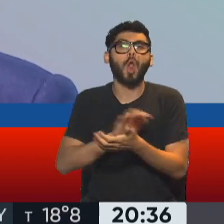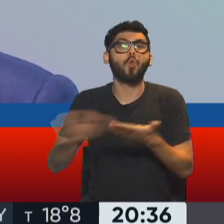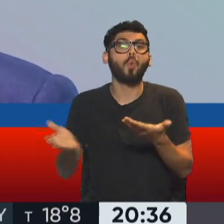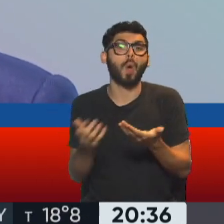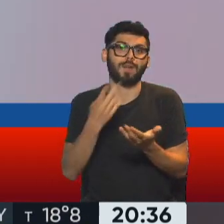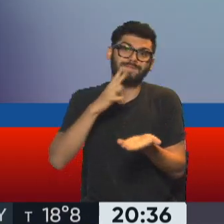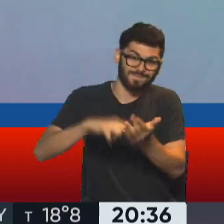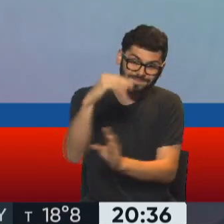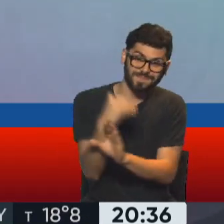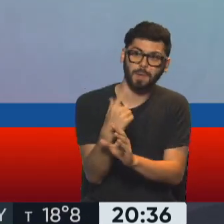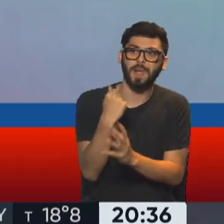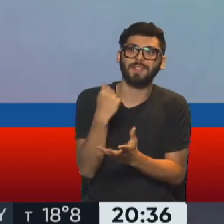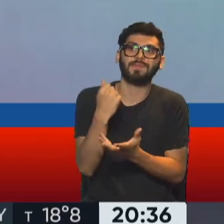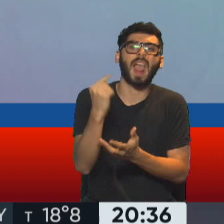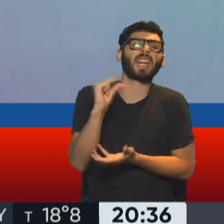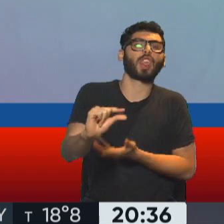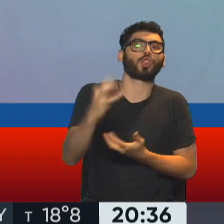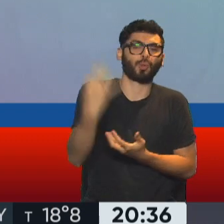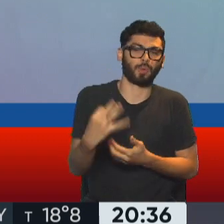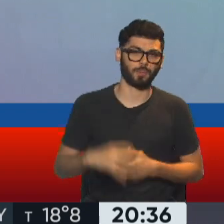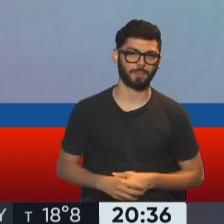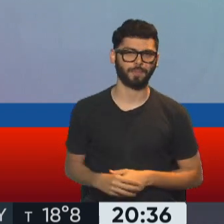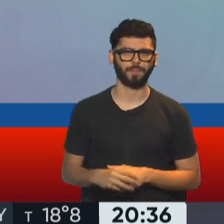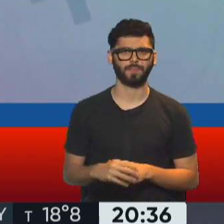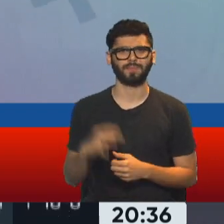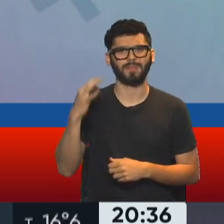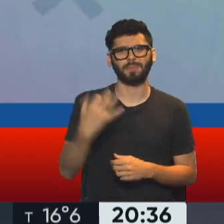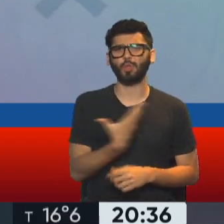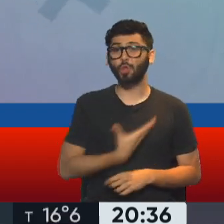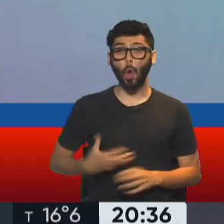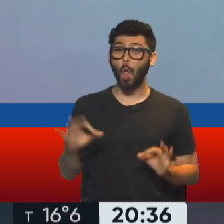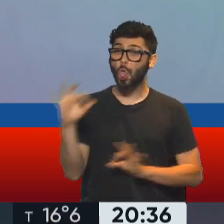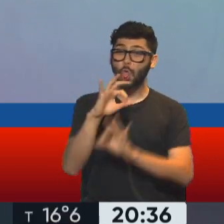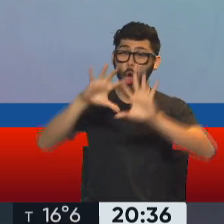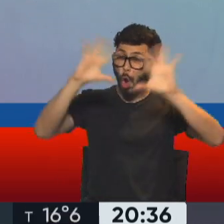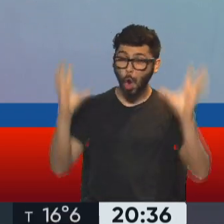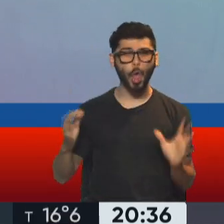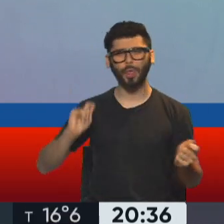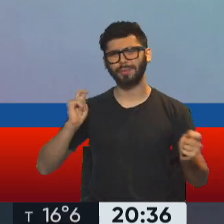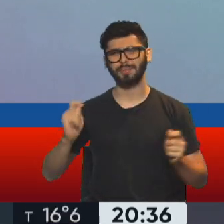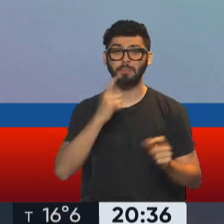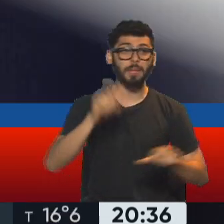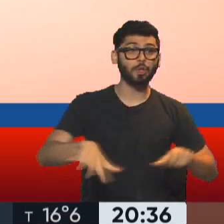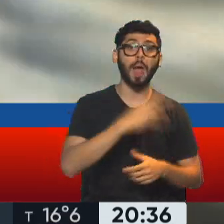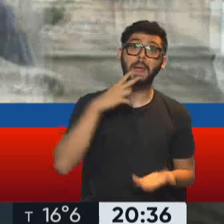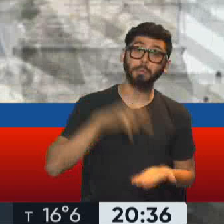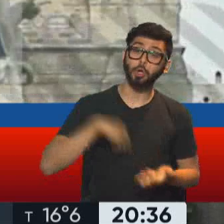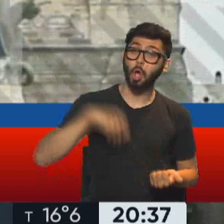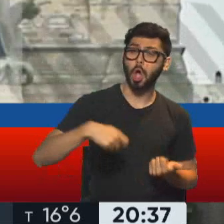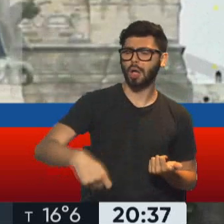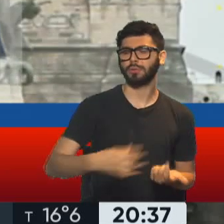asegurándole el financiamiento. Un gran proyecto de reestructuración de todo el Estado porque la gente no da más de pagar impuestos.